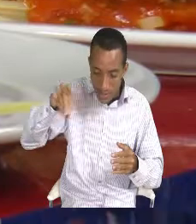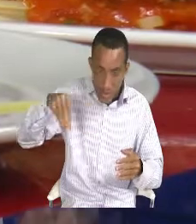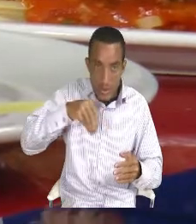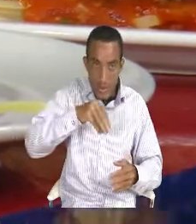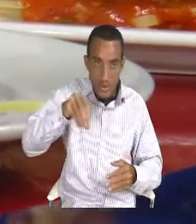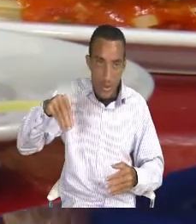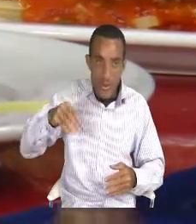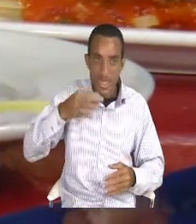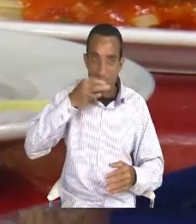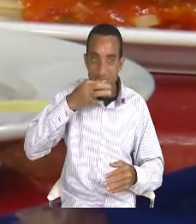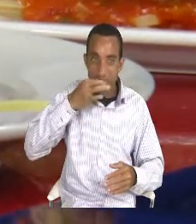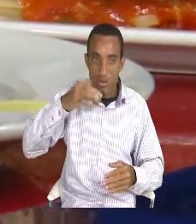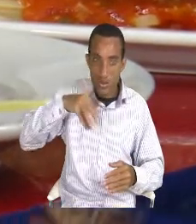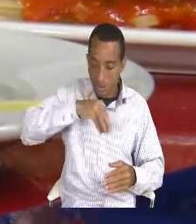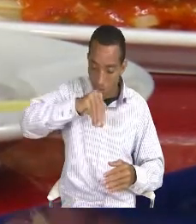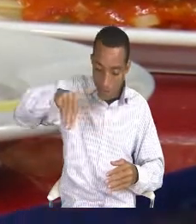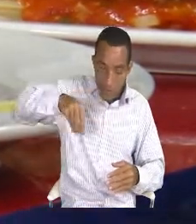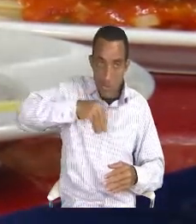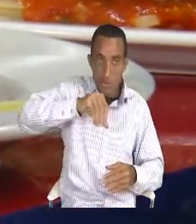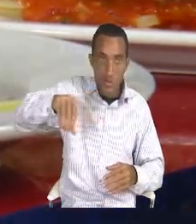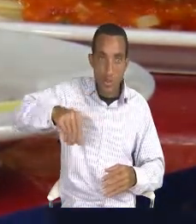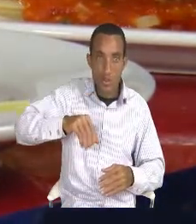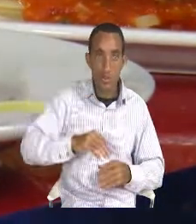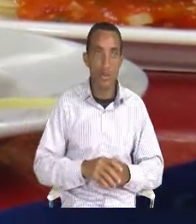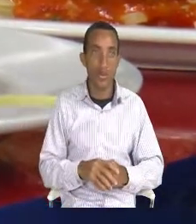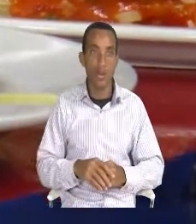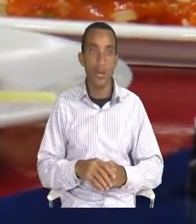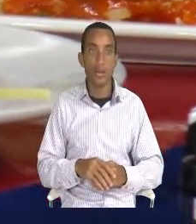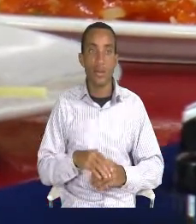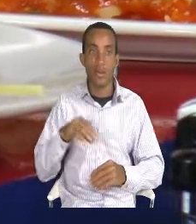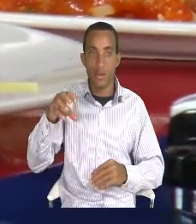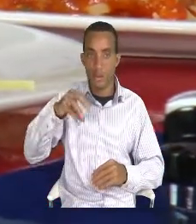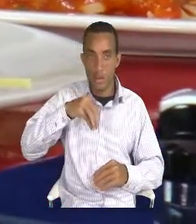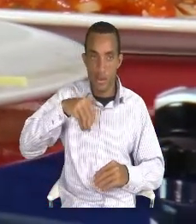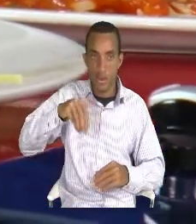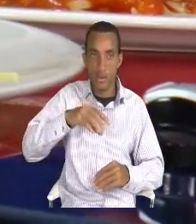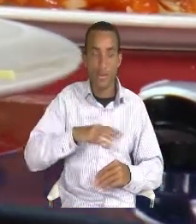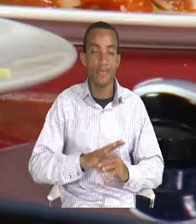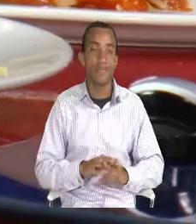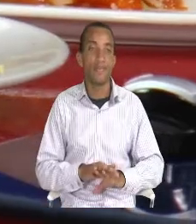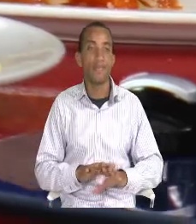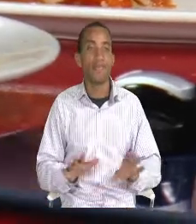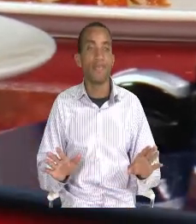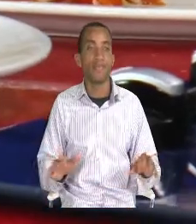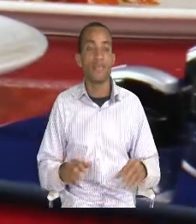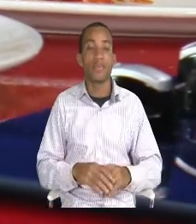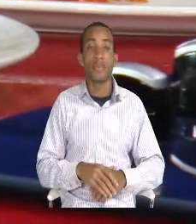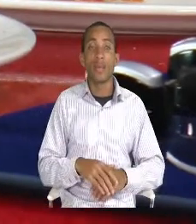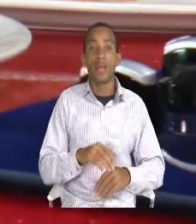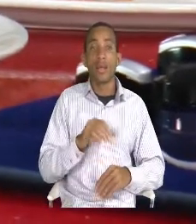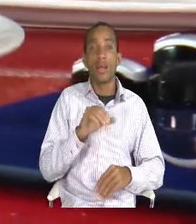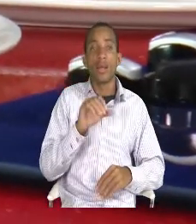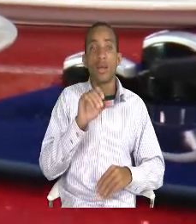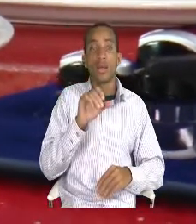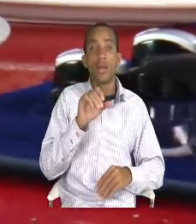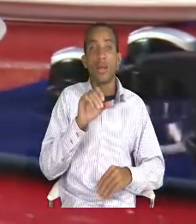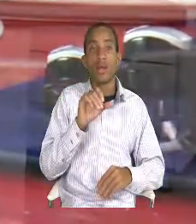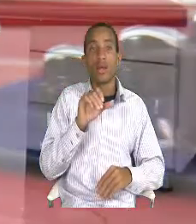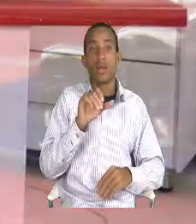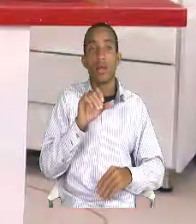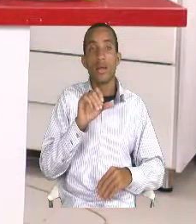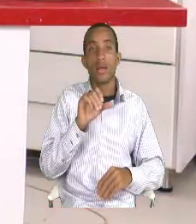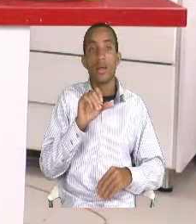señorita Emperatriz adicionale. ¿Listo? Al otro. Emperatriz, entonces dale ese toque final, porque queridos televidentes, 11 en punto, perdón,